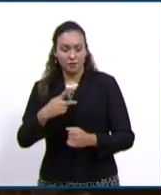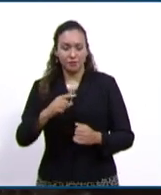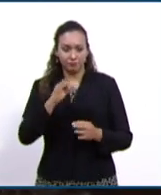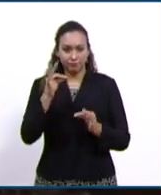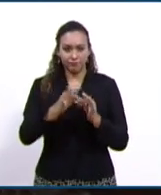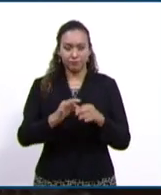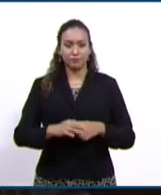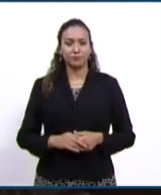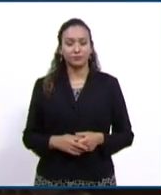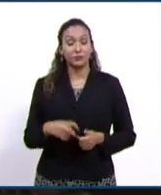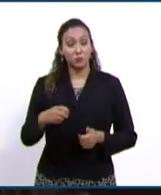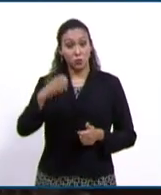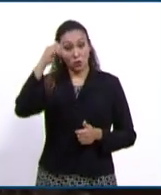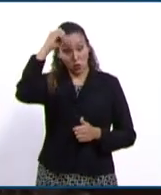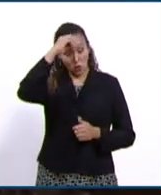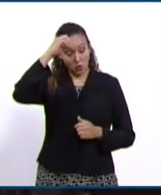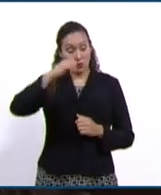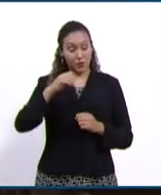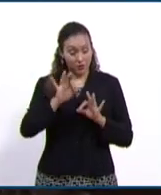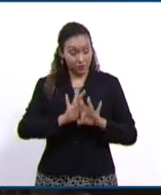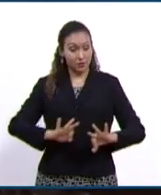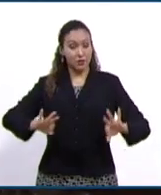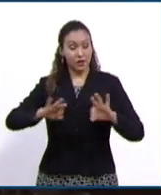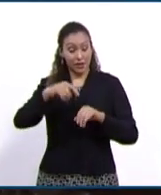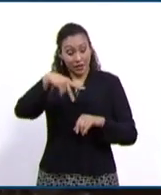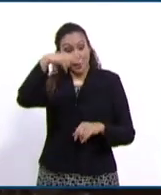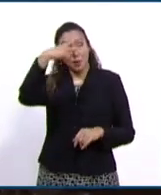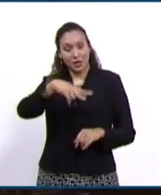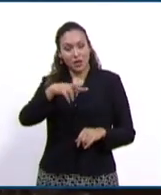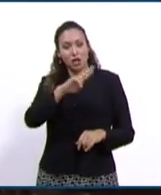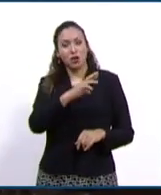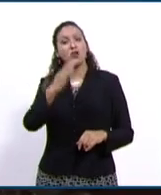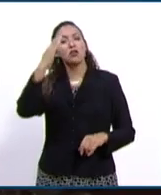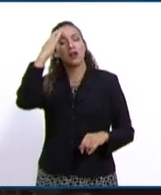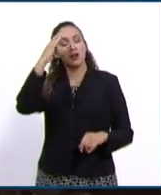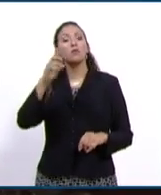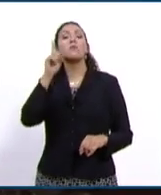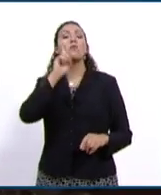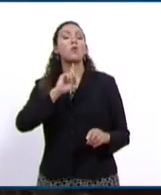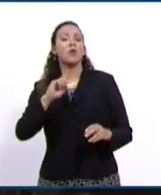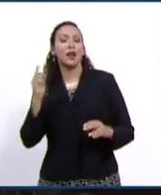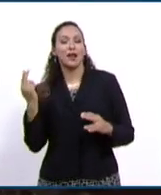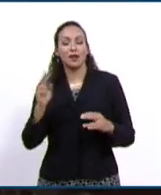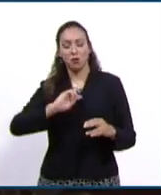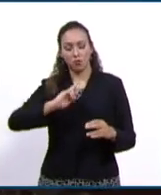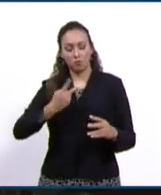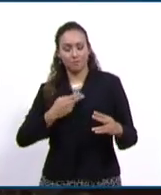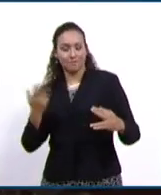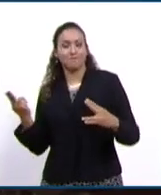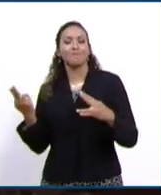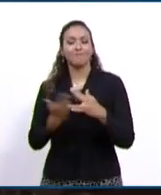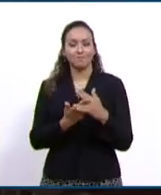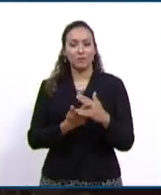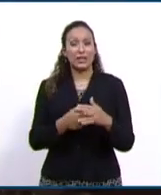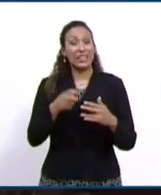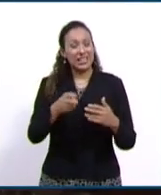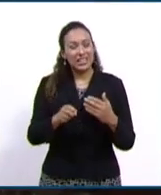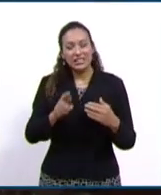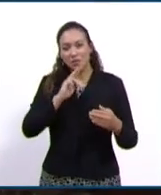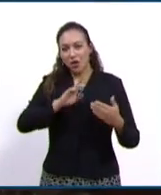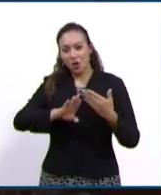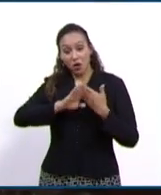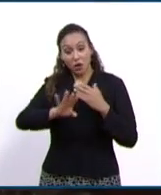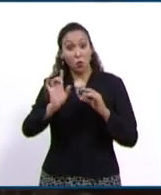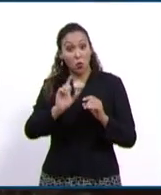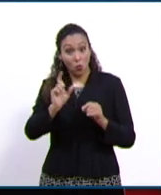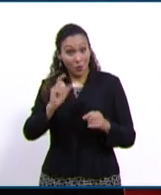muy importante que en México se reconozca la violencia transfeminicida y que se prevenga, se sancione